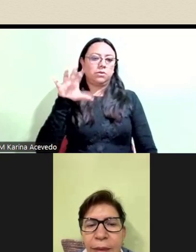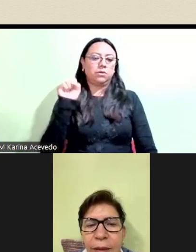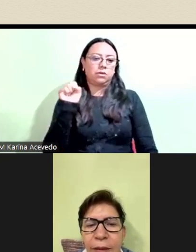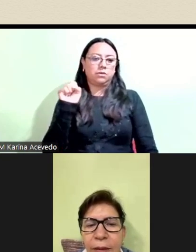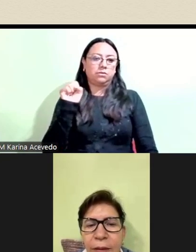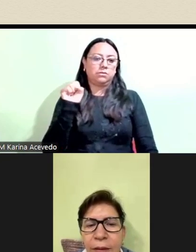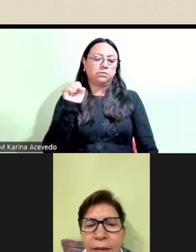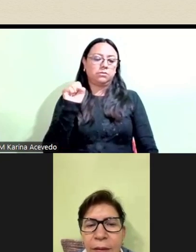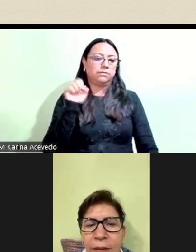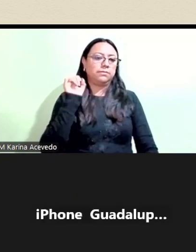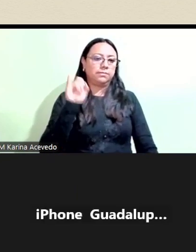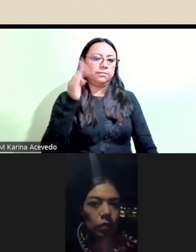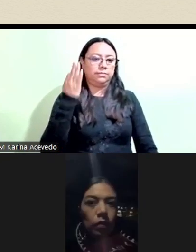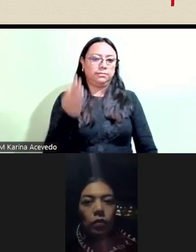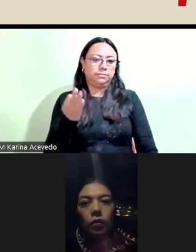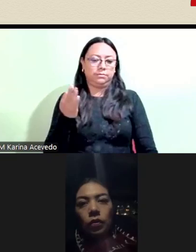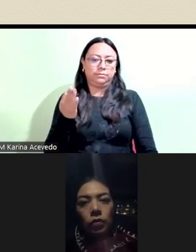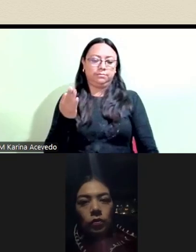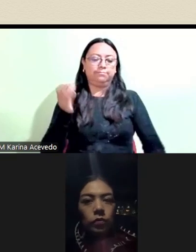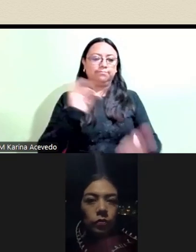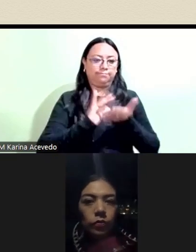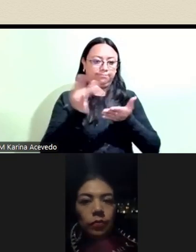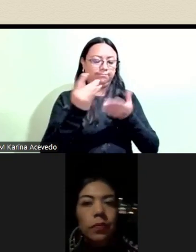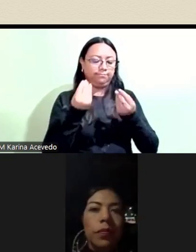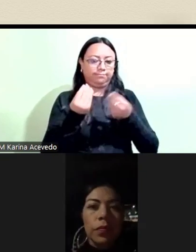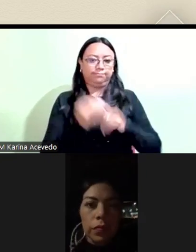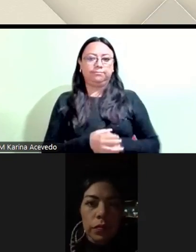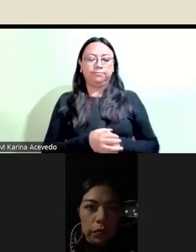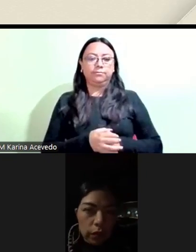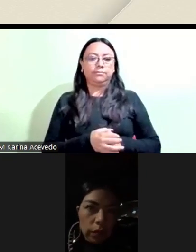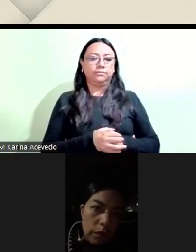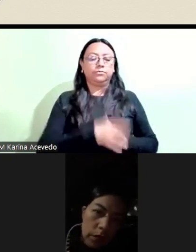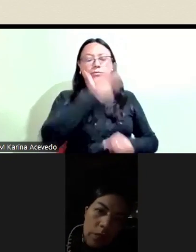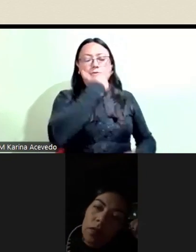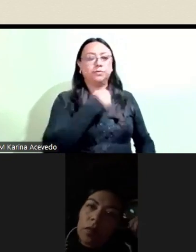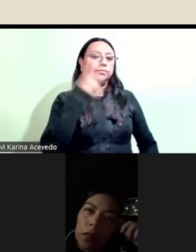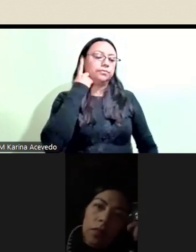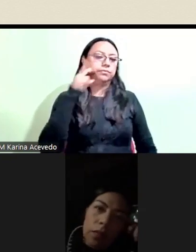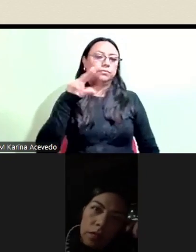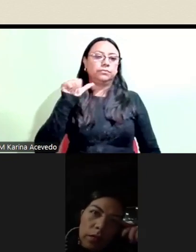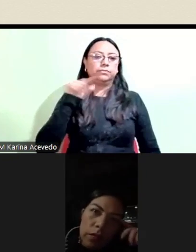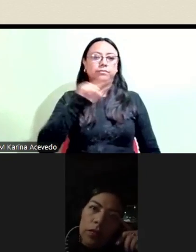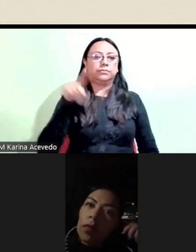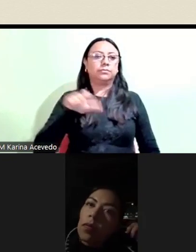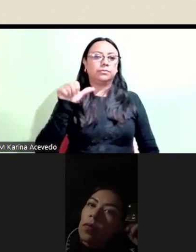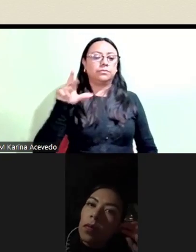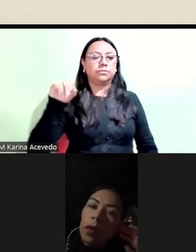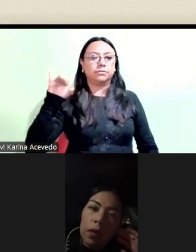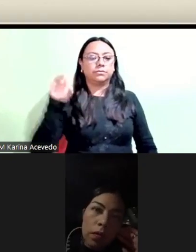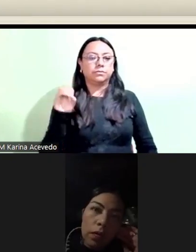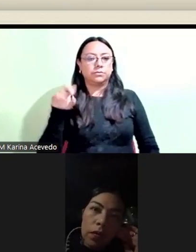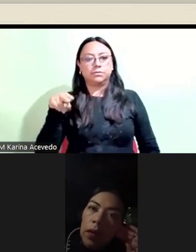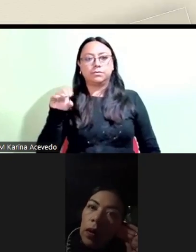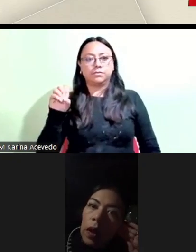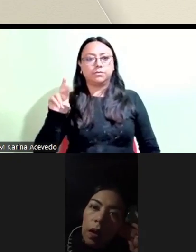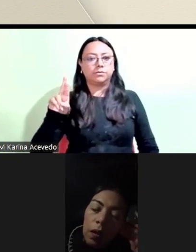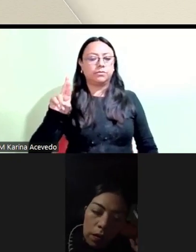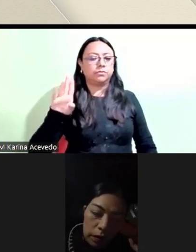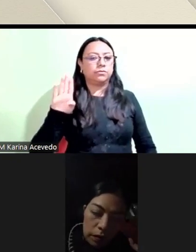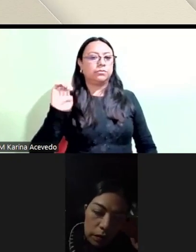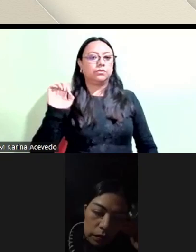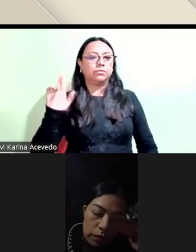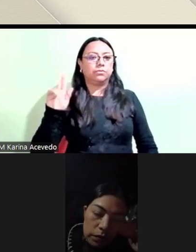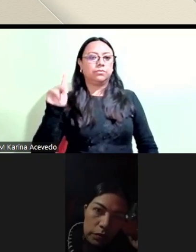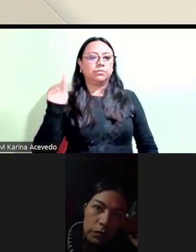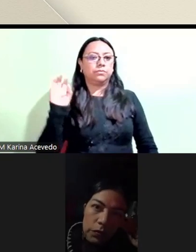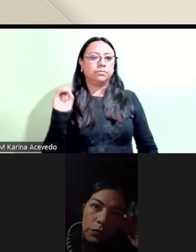A favor. Muchas gracias, diputada. Diputado Nazario Norberto Sánchez. Nazario Norberto a